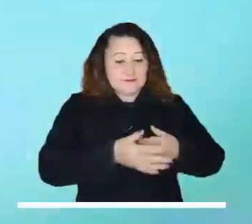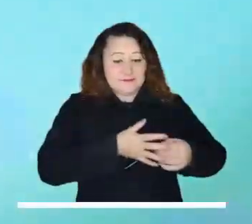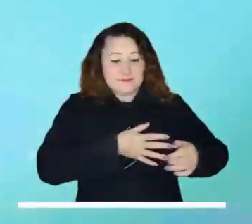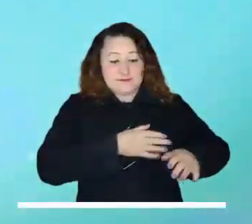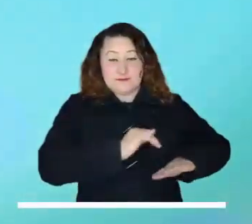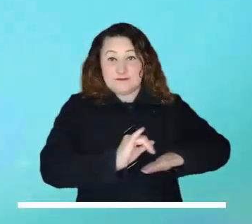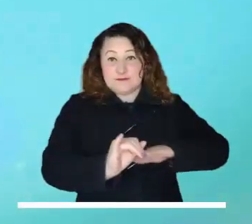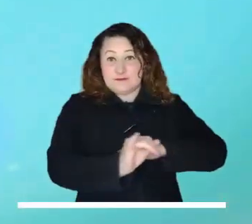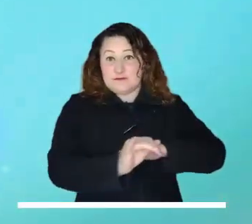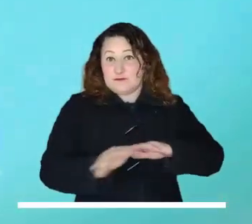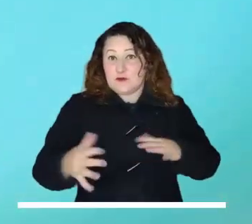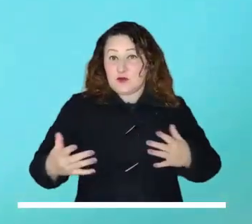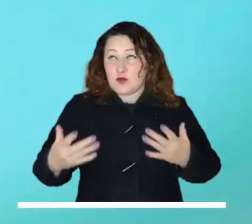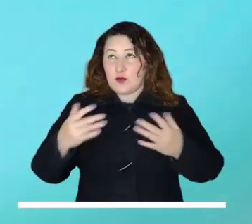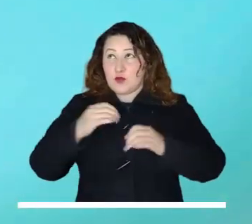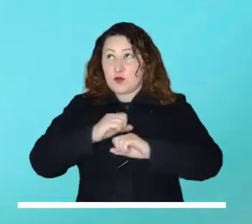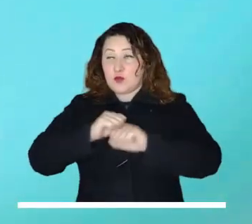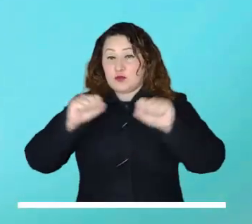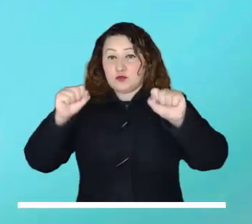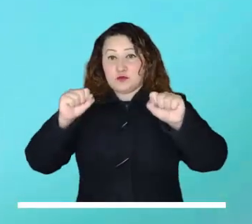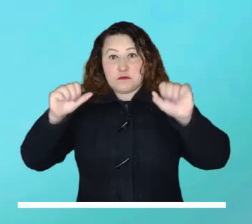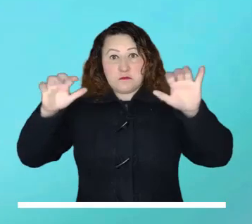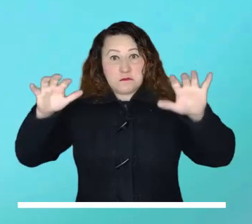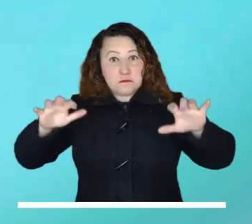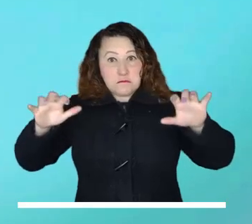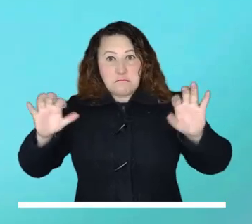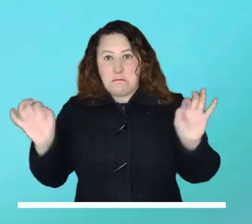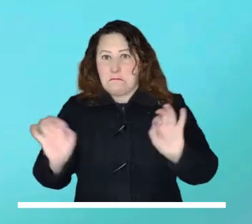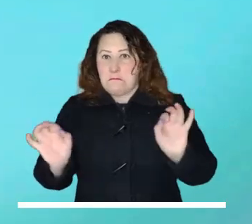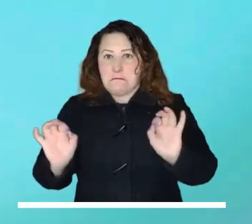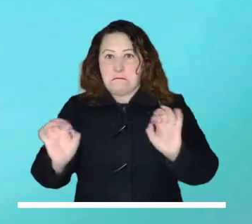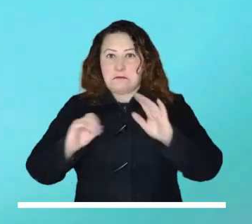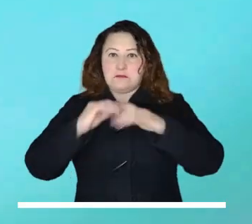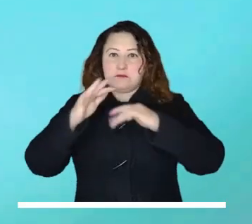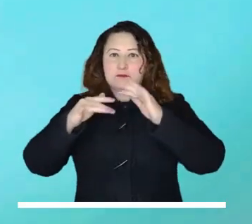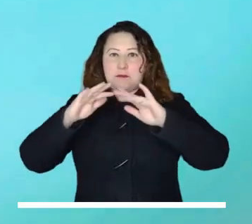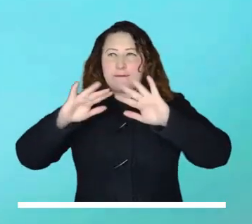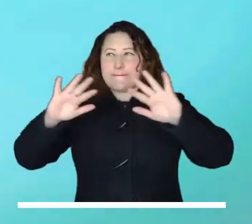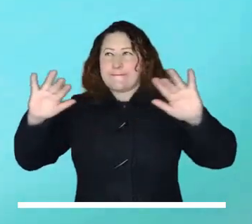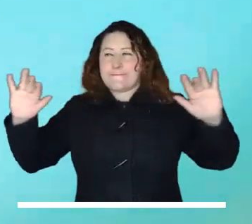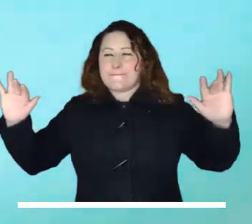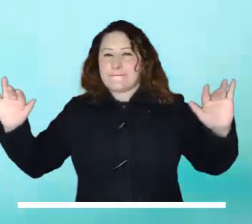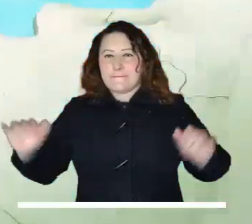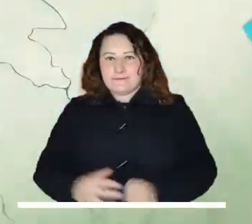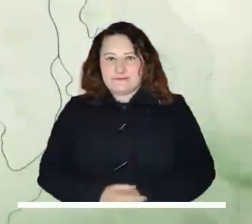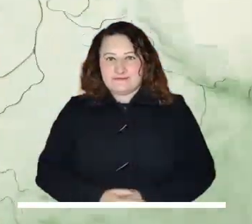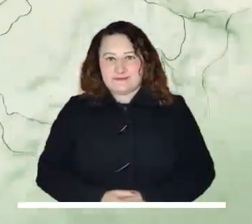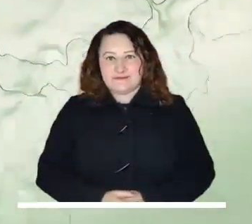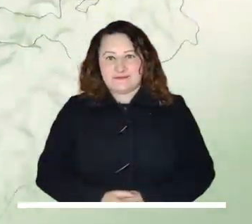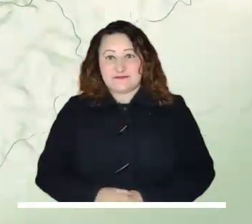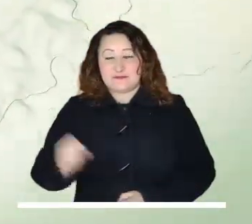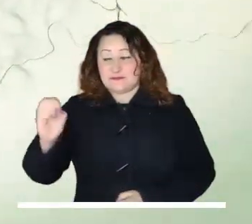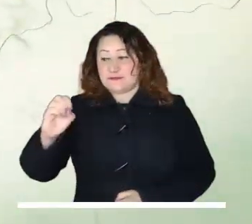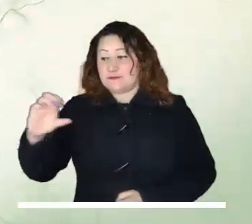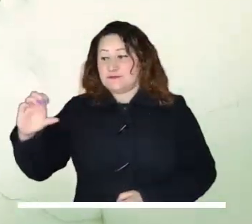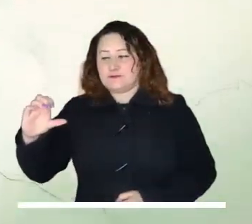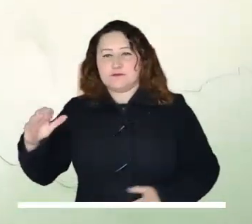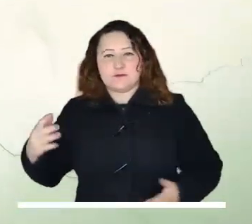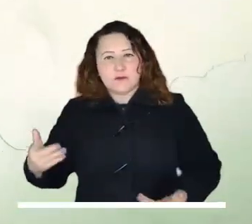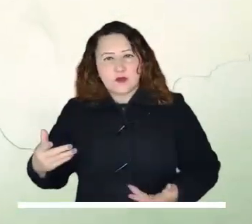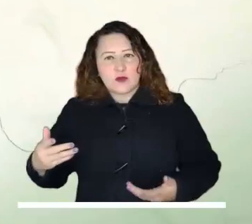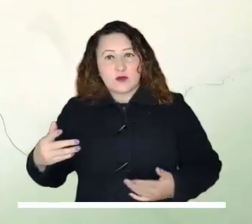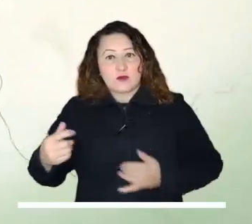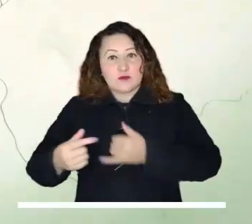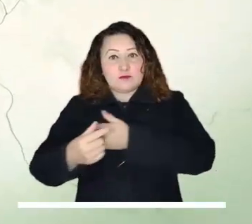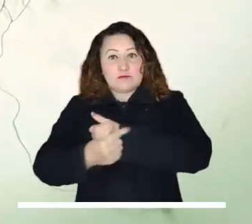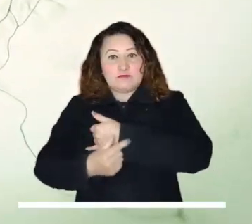El archipiélago de San Andrés y Providencia disfruta de una mañana sin precipitaciones y con cielo despejado. Al